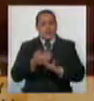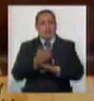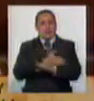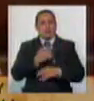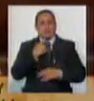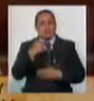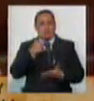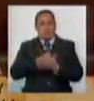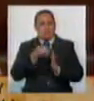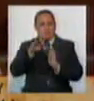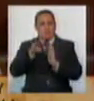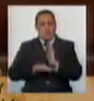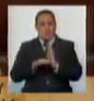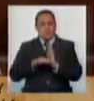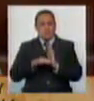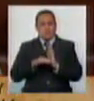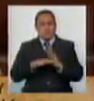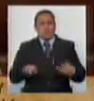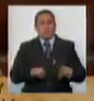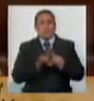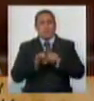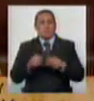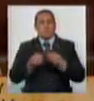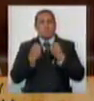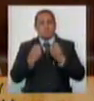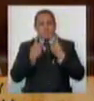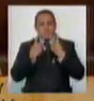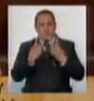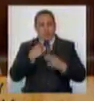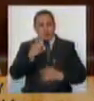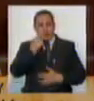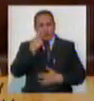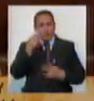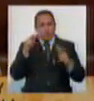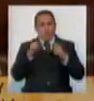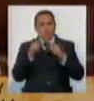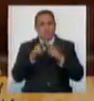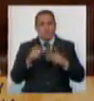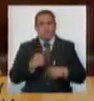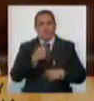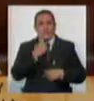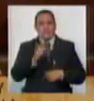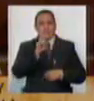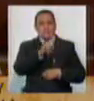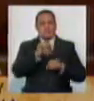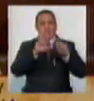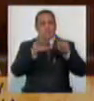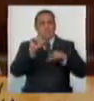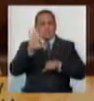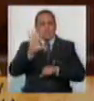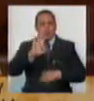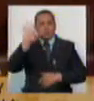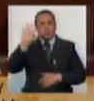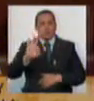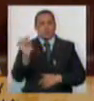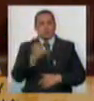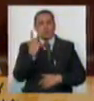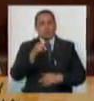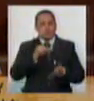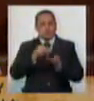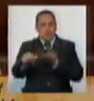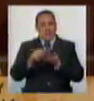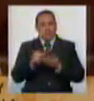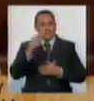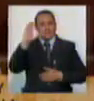pagarán un menor impuesto a la renta pues el reconocimiento el 175% de sus gastos en ciencia